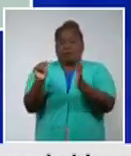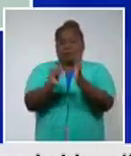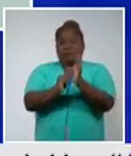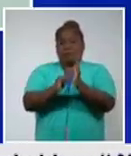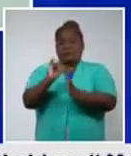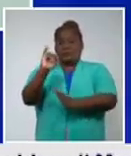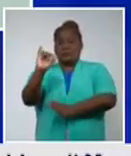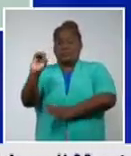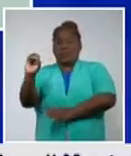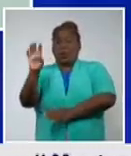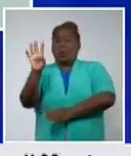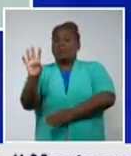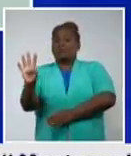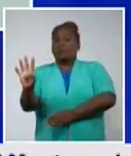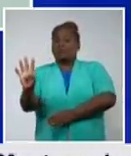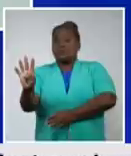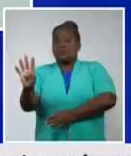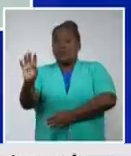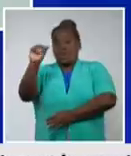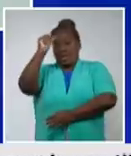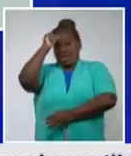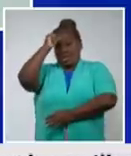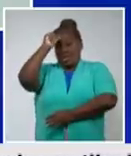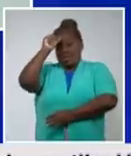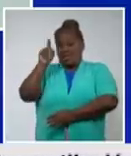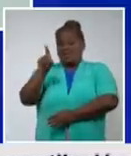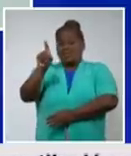190.604, la India con